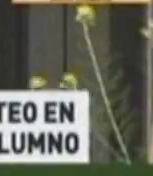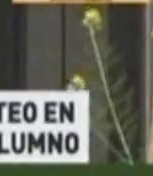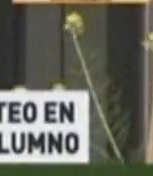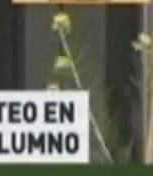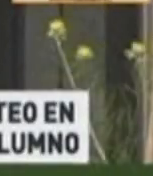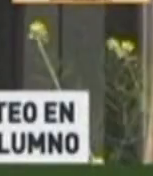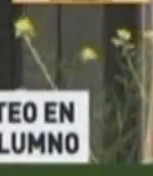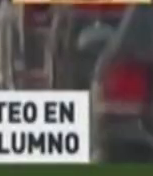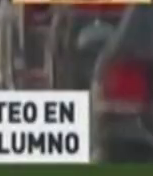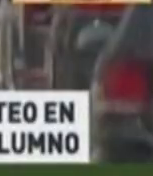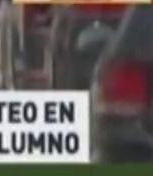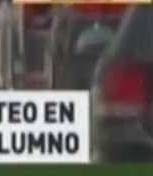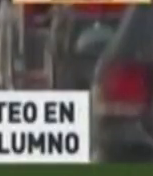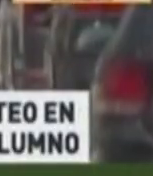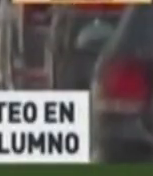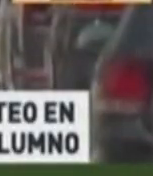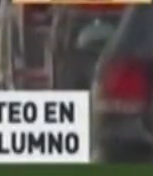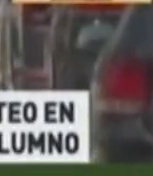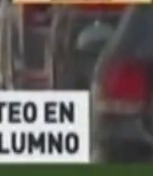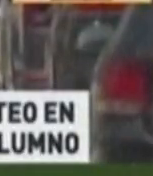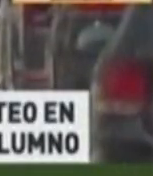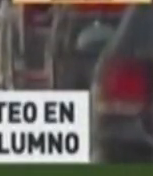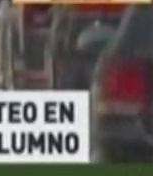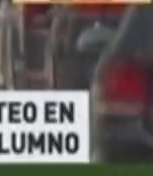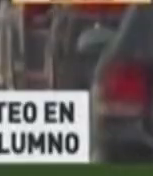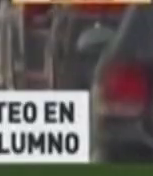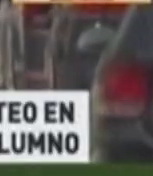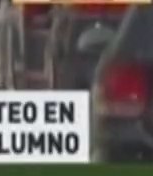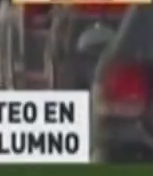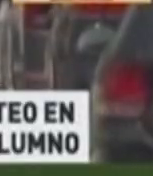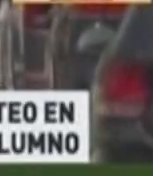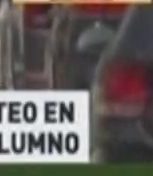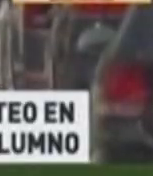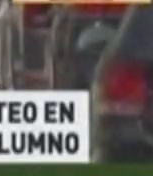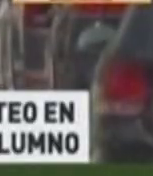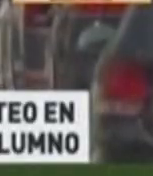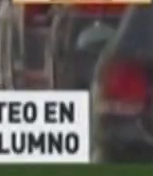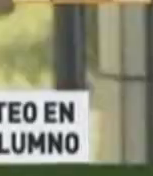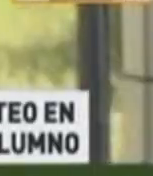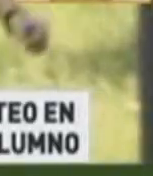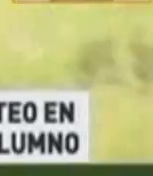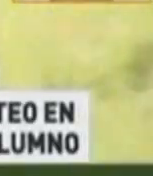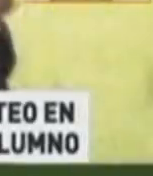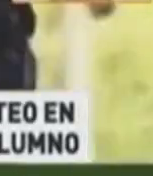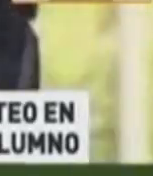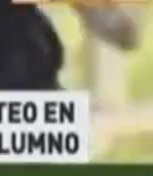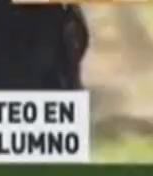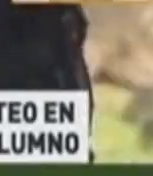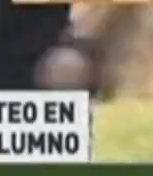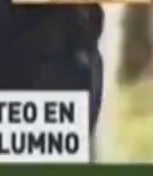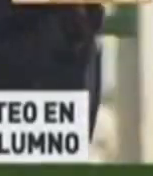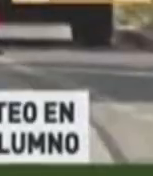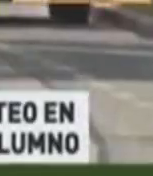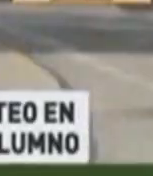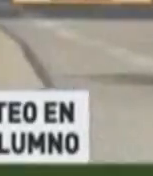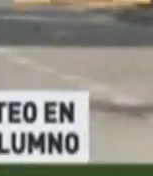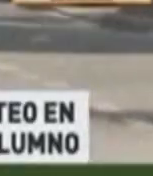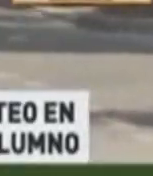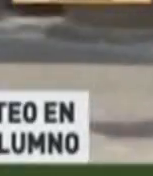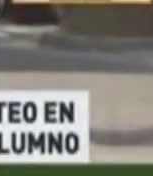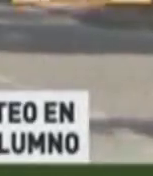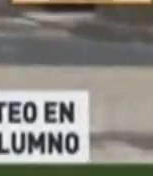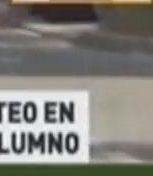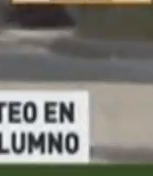donde presuntamente se habría suicidado. Dicho tiroteo ha sido considerado como uno de los peores de la historia del país.